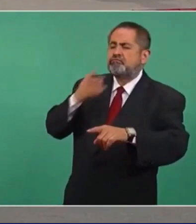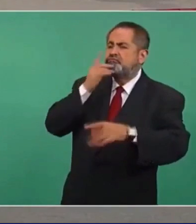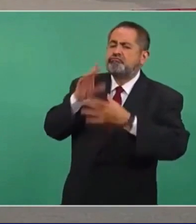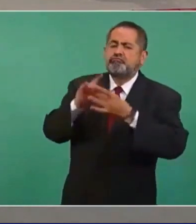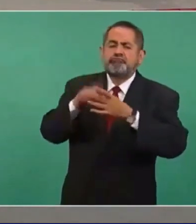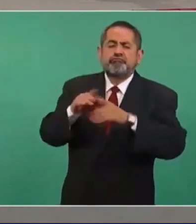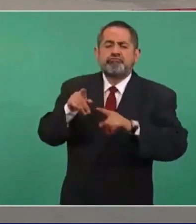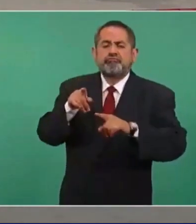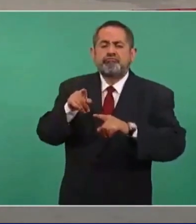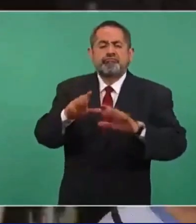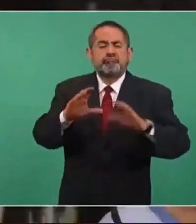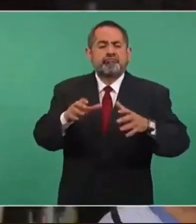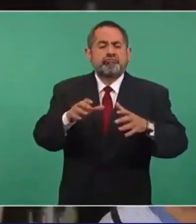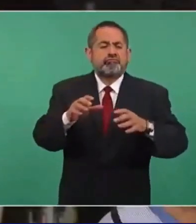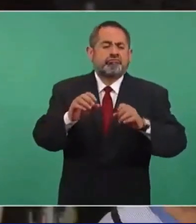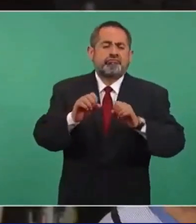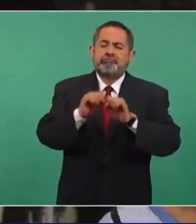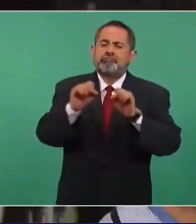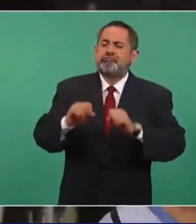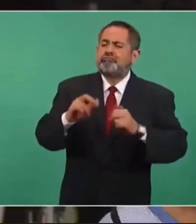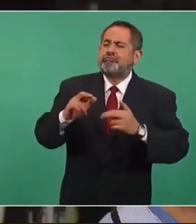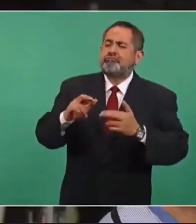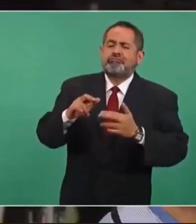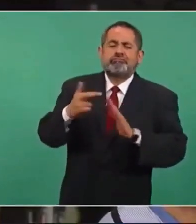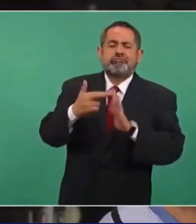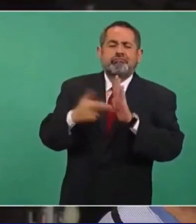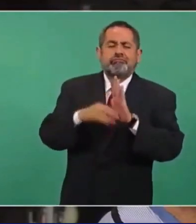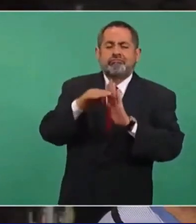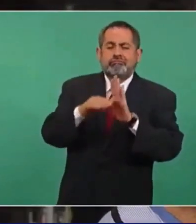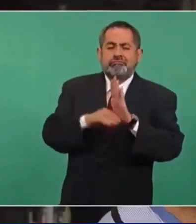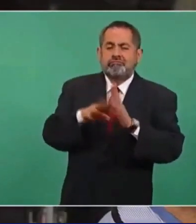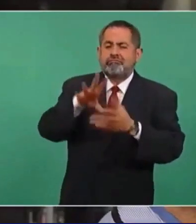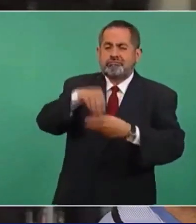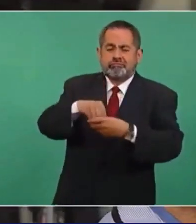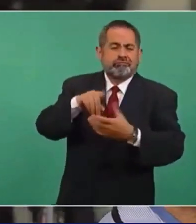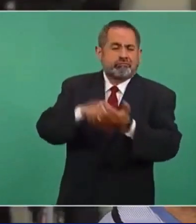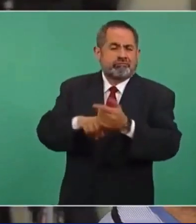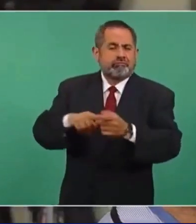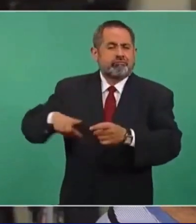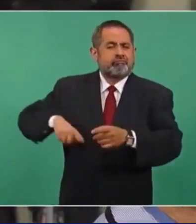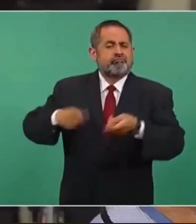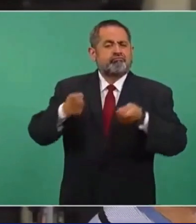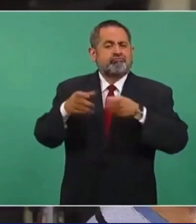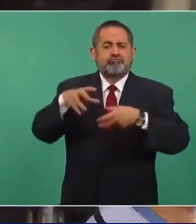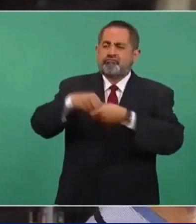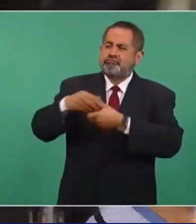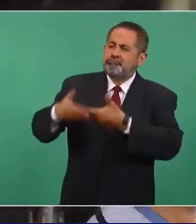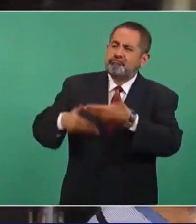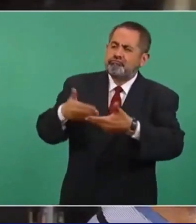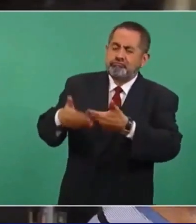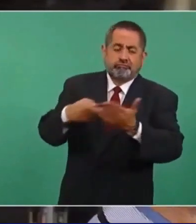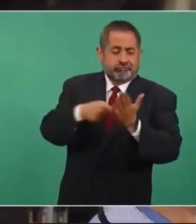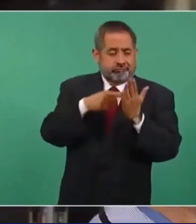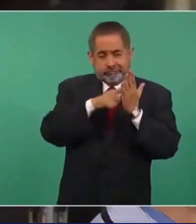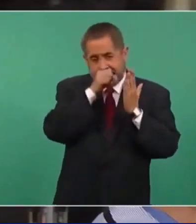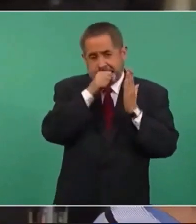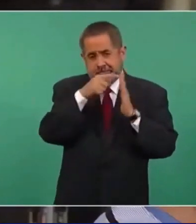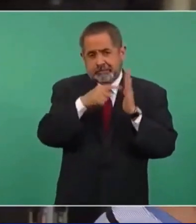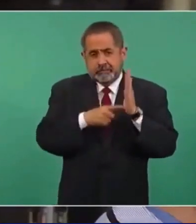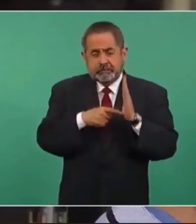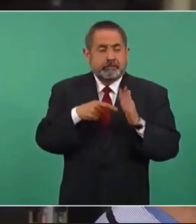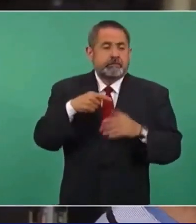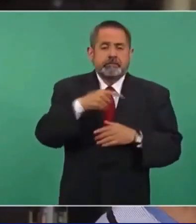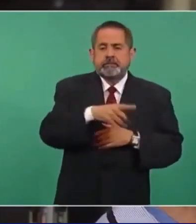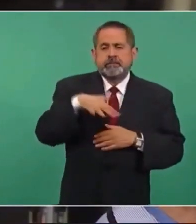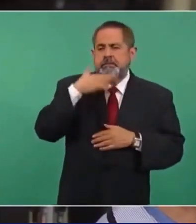del sistema regulatorio, también sobre el mismo poder gubernamental, cómo se desarrolla, y en este caso, pues corrupción en